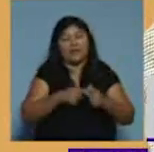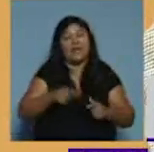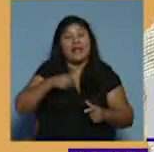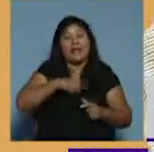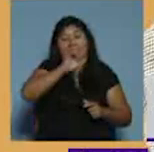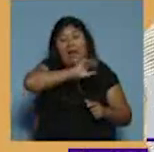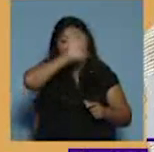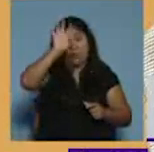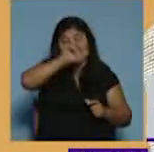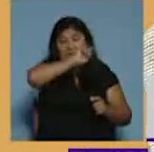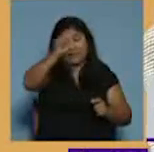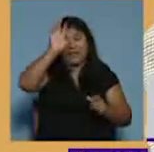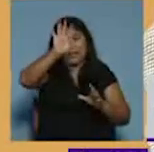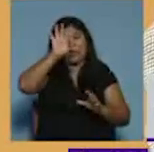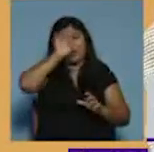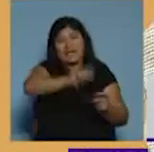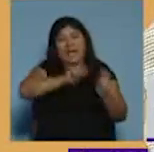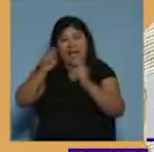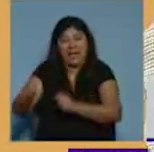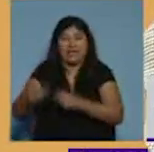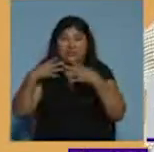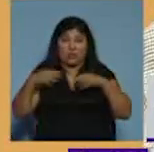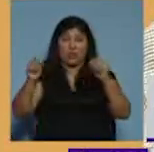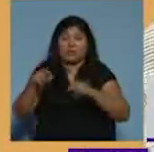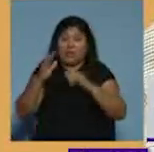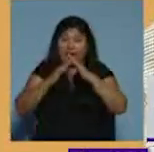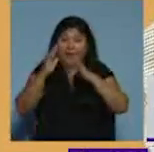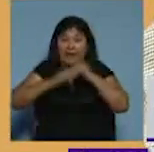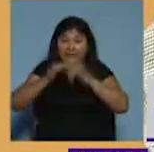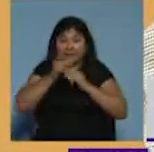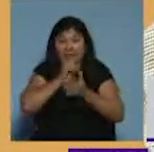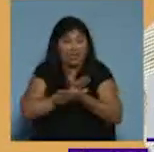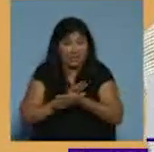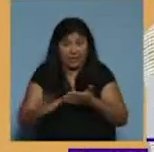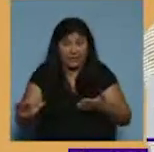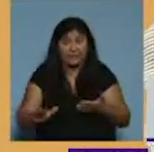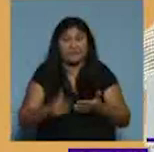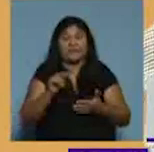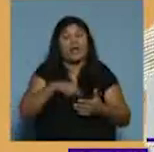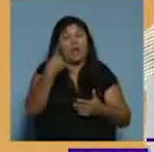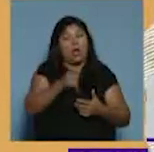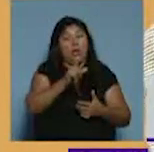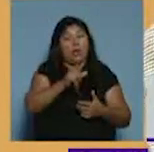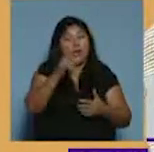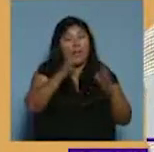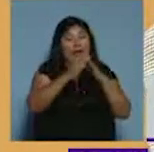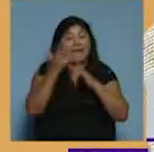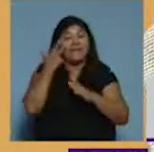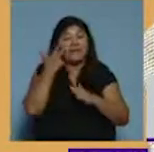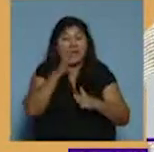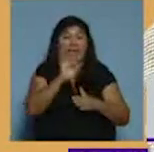amaru y las casas no están construidas y más de 500 viviendas que tienen distintos grados de avance